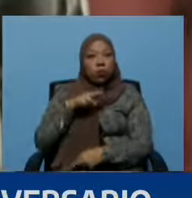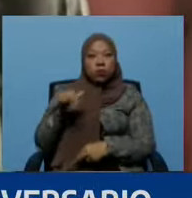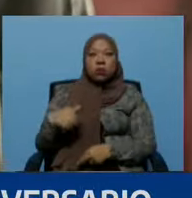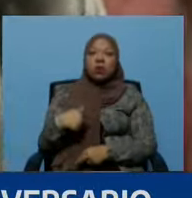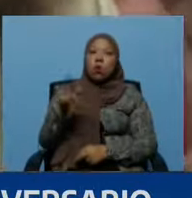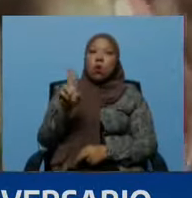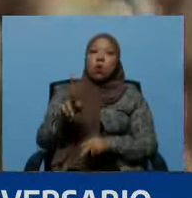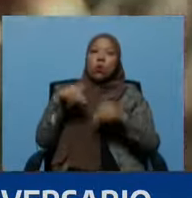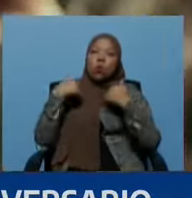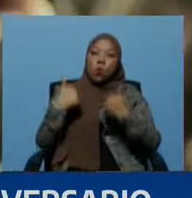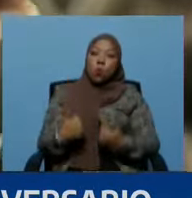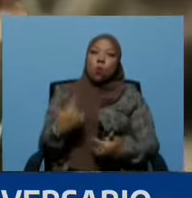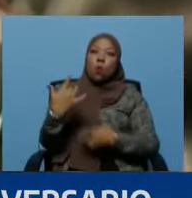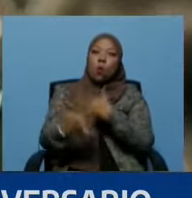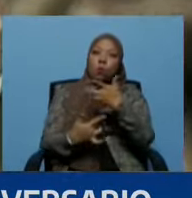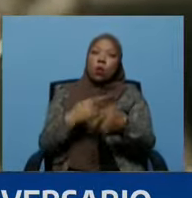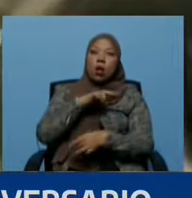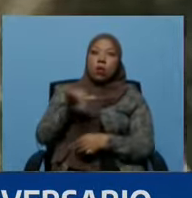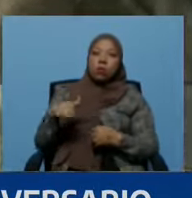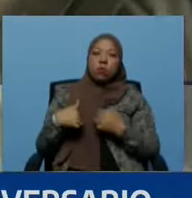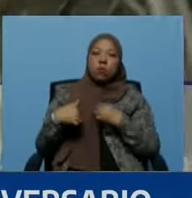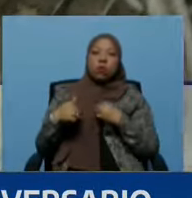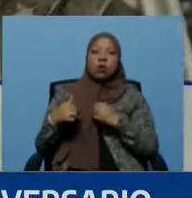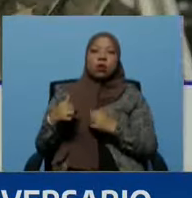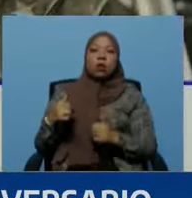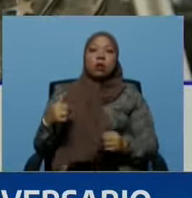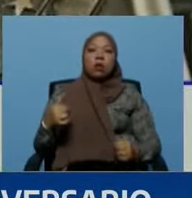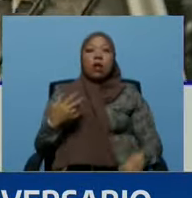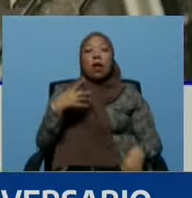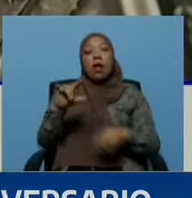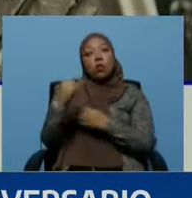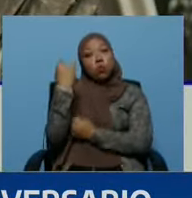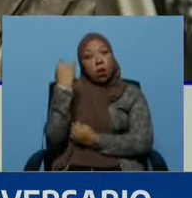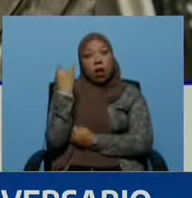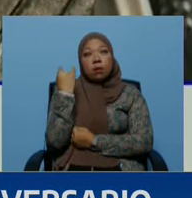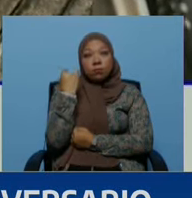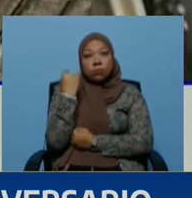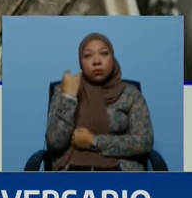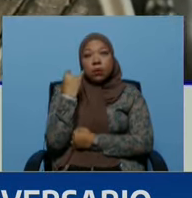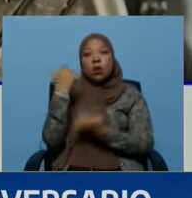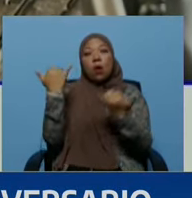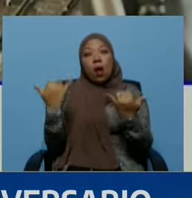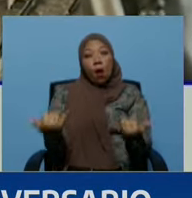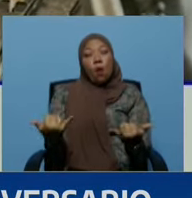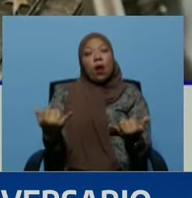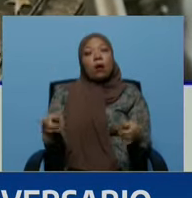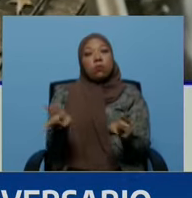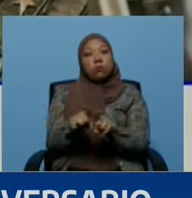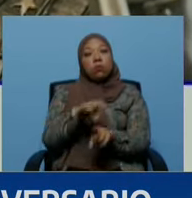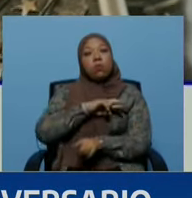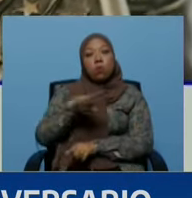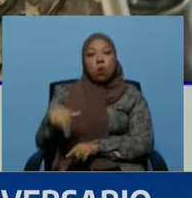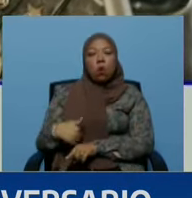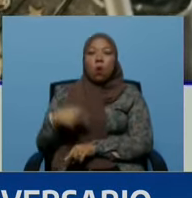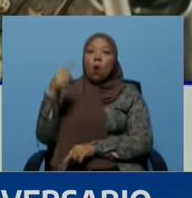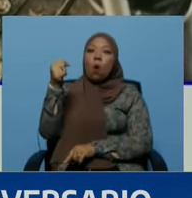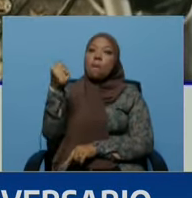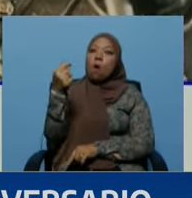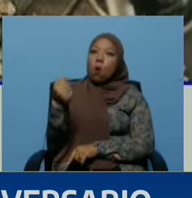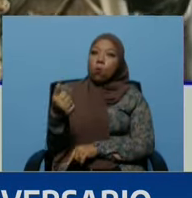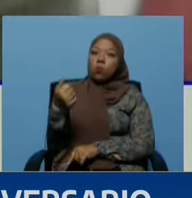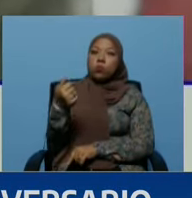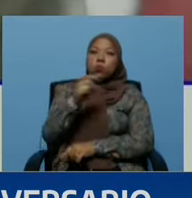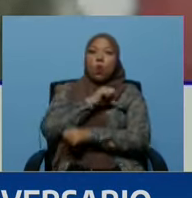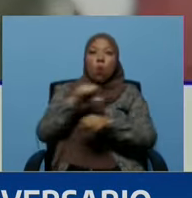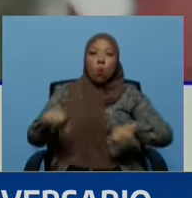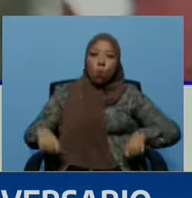apagará. En estos tiempos dudar es traición, pero también en estos tiempos no es poca cosa ser un